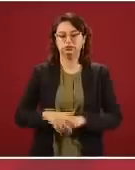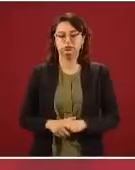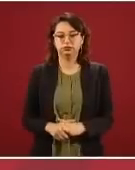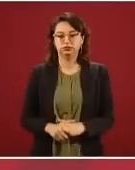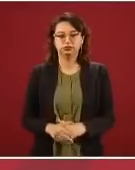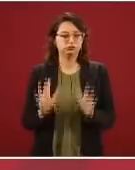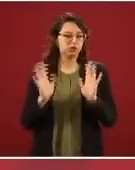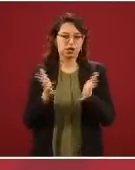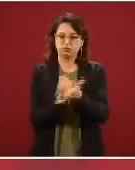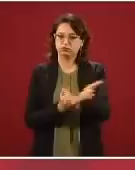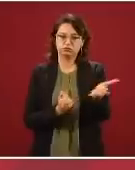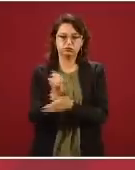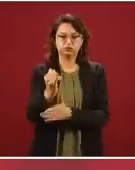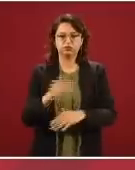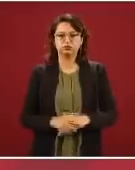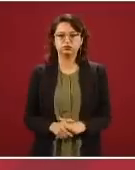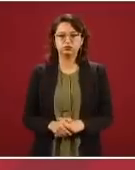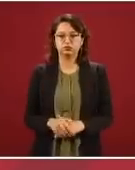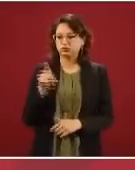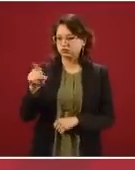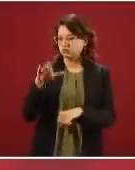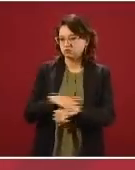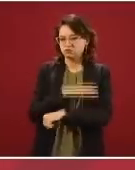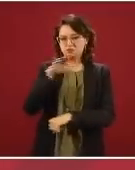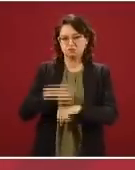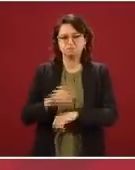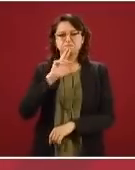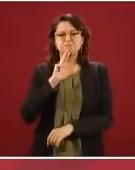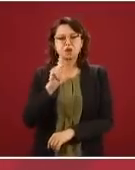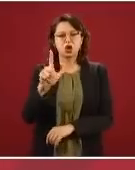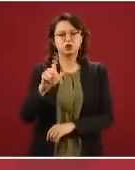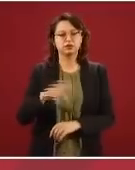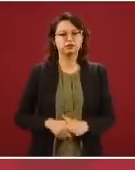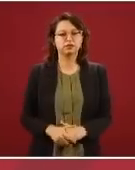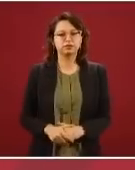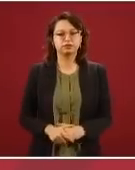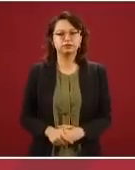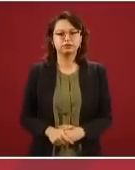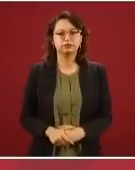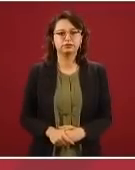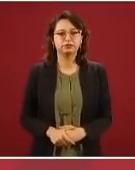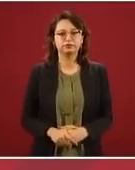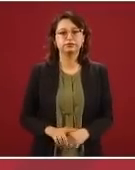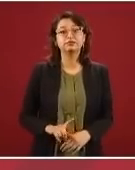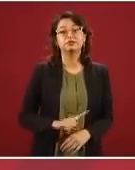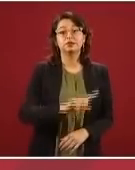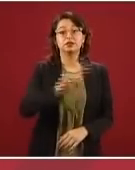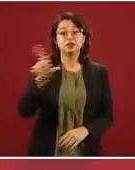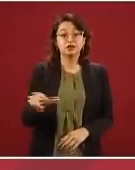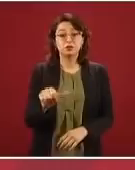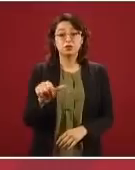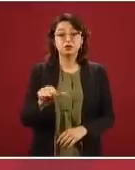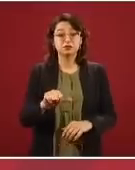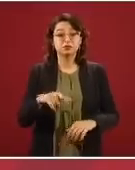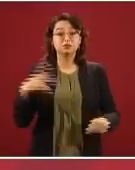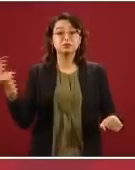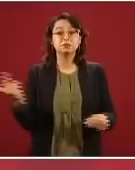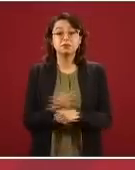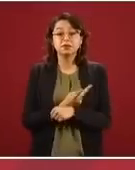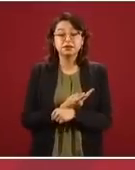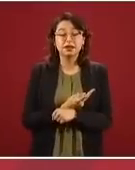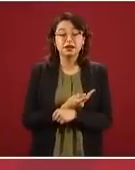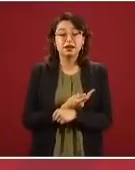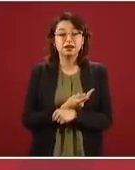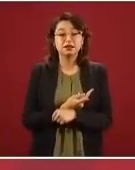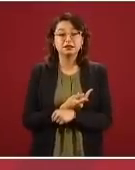Ya, así, el que fue mejor calificado. Pues resulta que este consejero